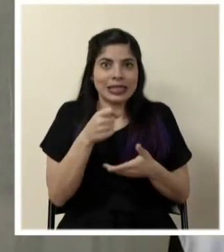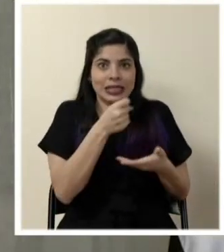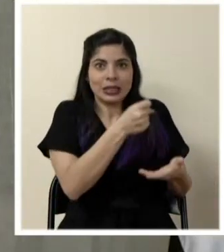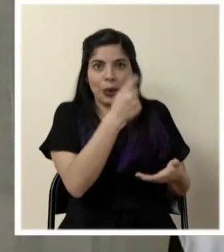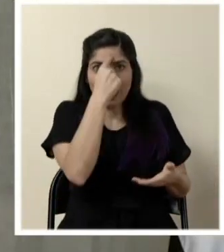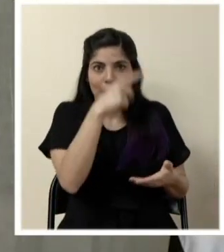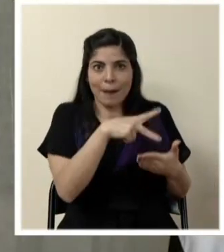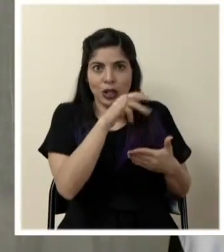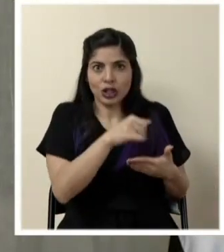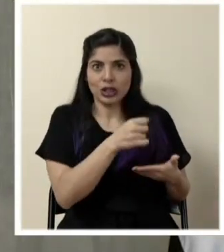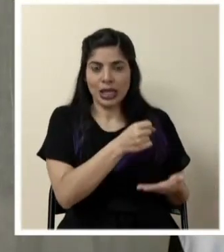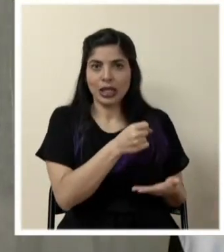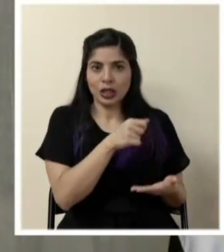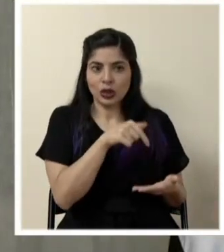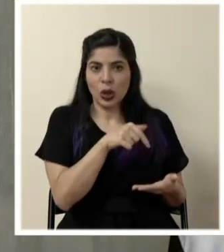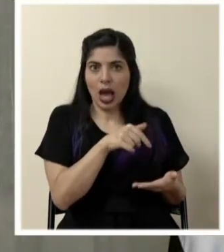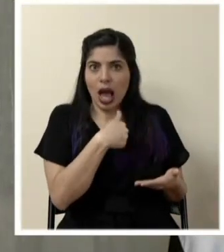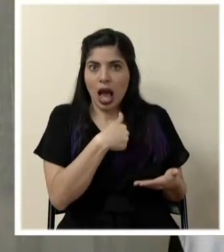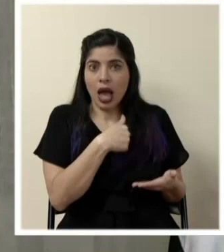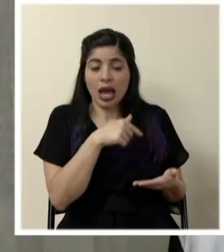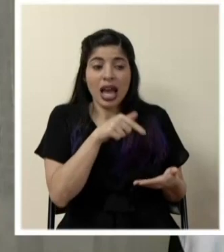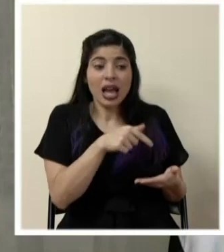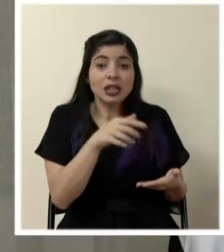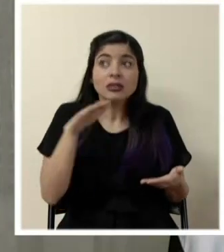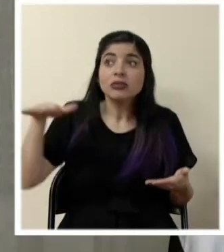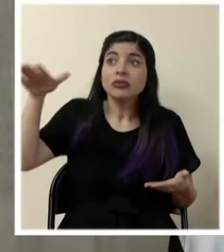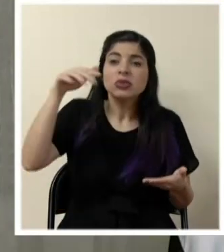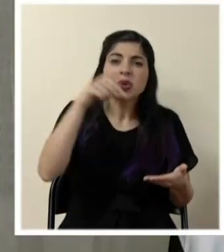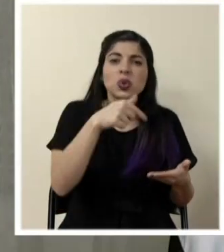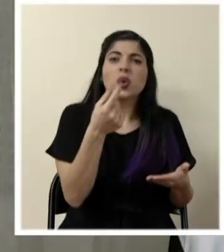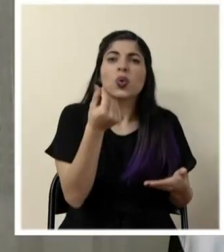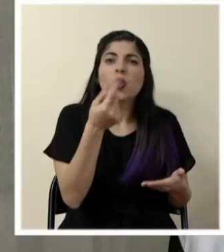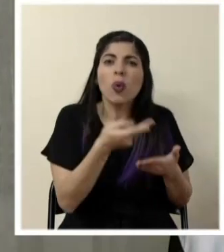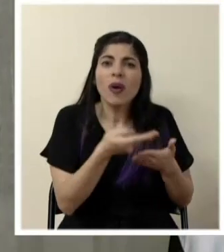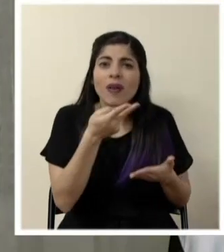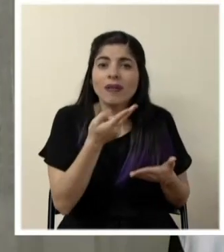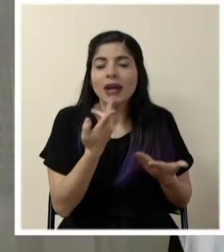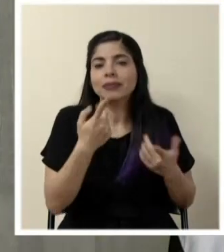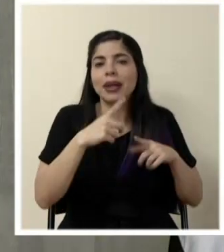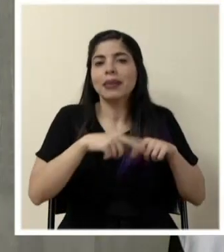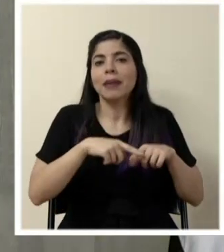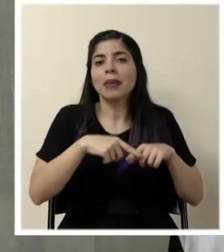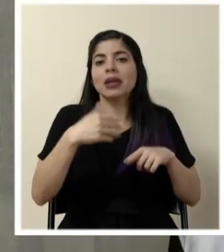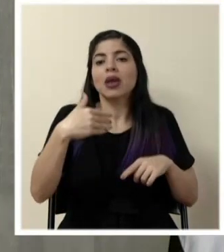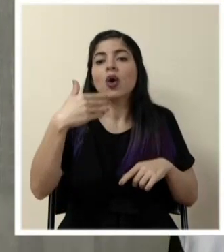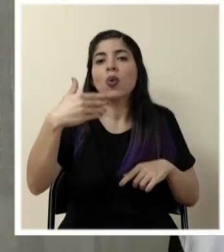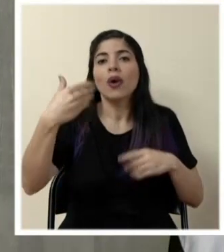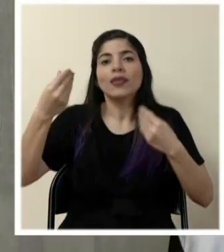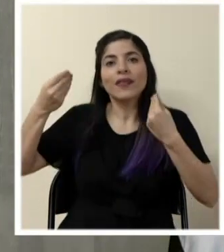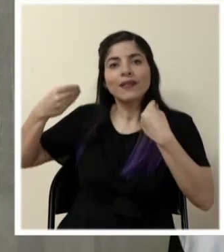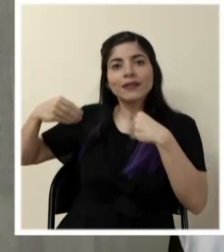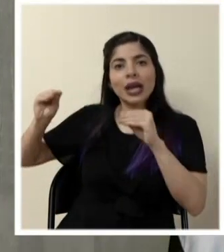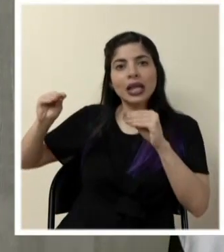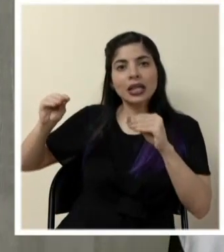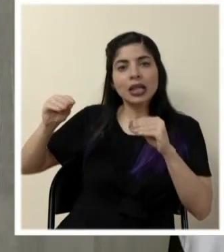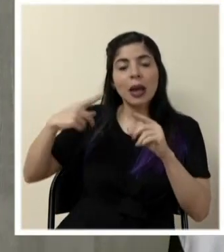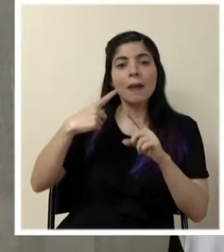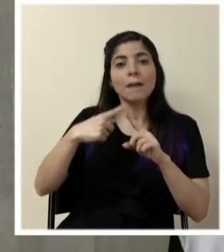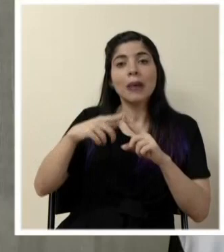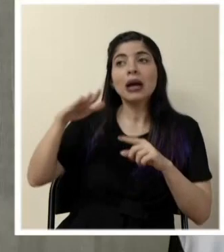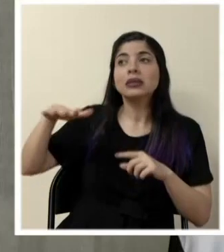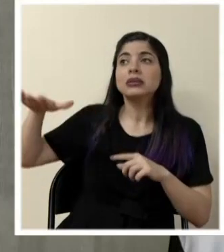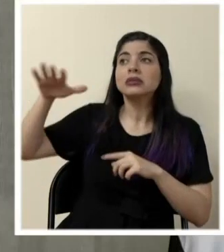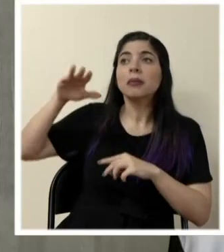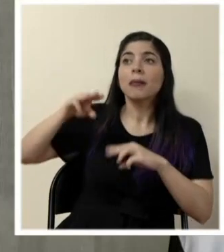proyectos. ¿Cuánto valen esos fondos en el mercado? Depende de cuándo los venda y cuáles son las condiciones de